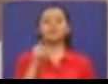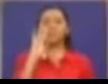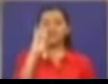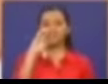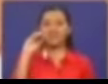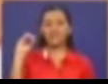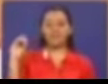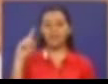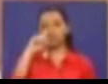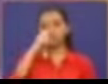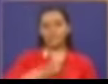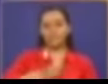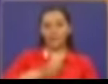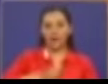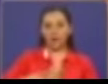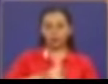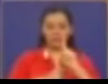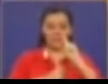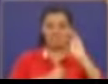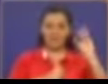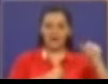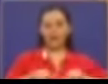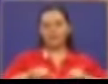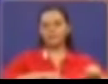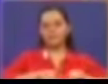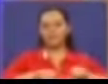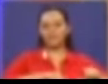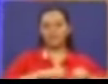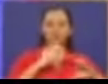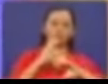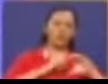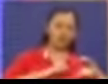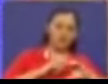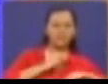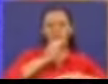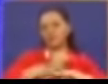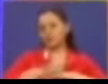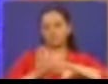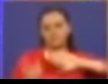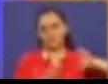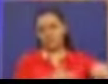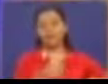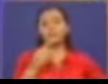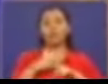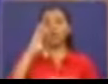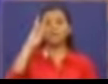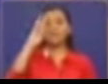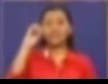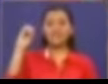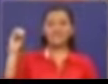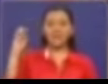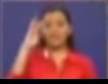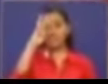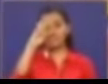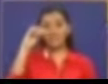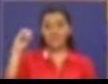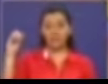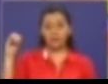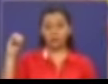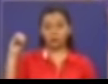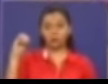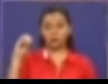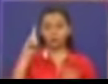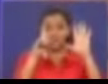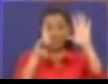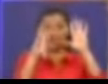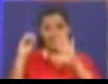ellos 100 y pico administrativos, pero casi 600 profesionales de la salud. Ese es el gasto corriente. Es decir, que quieren